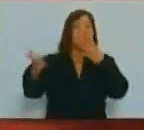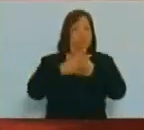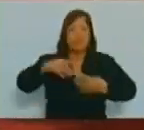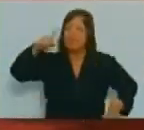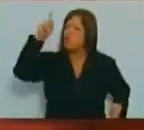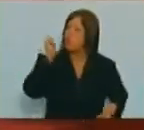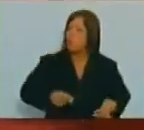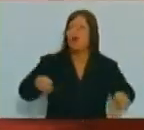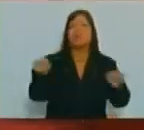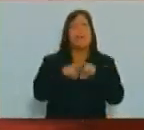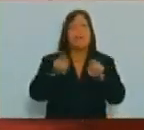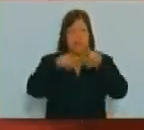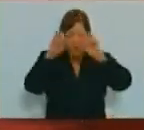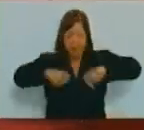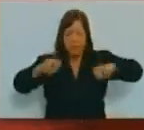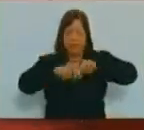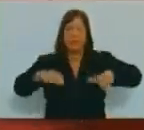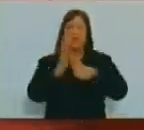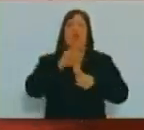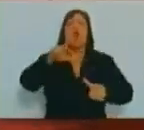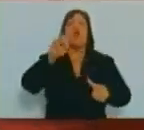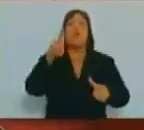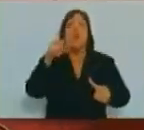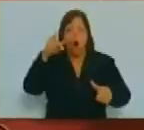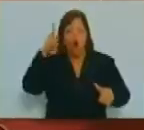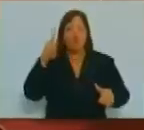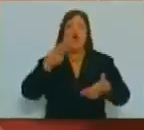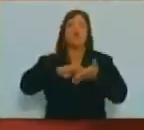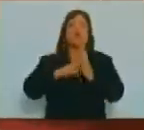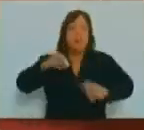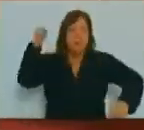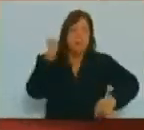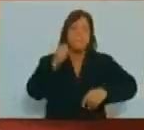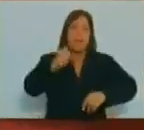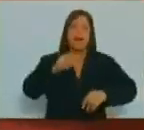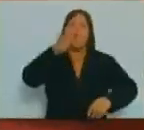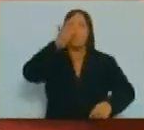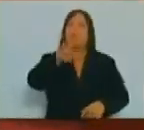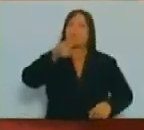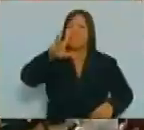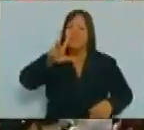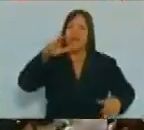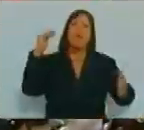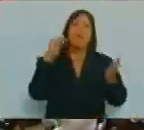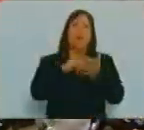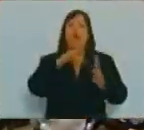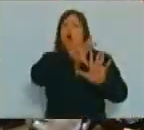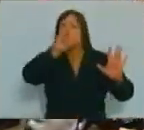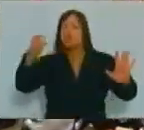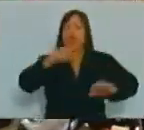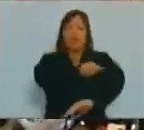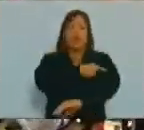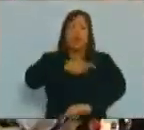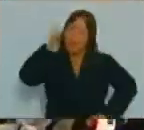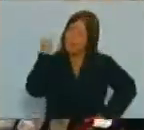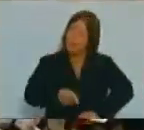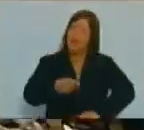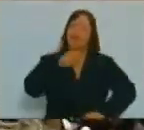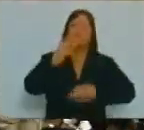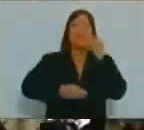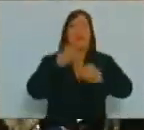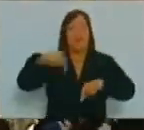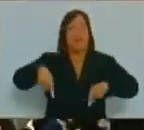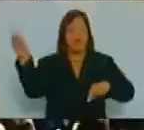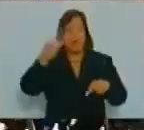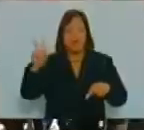tiene que revisar la sentencia tengo con telefe y que pague por los 40 el premio 1800 hoy en este